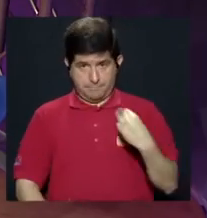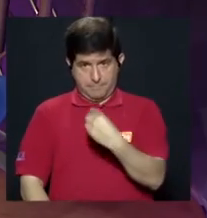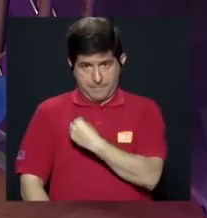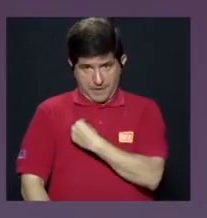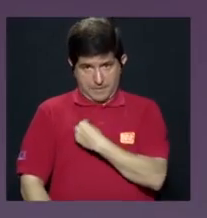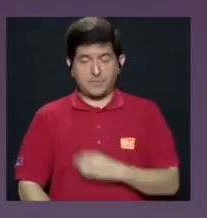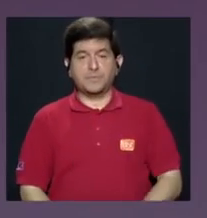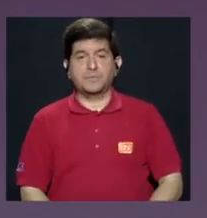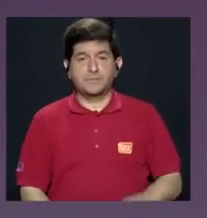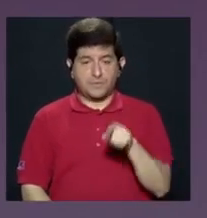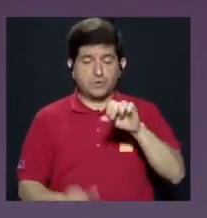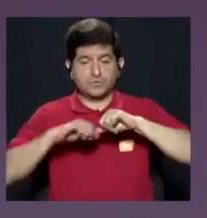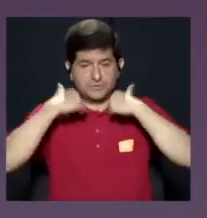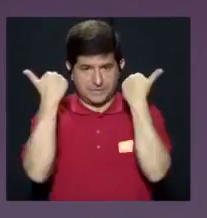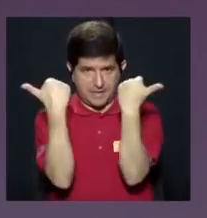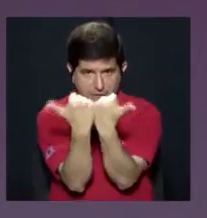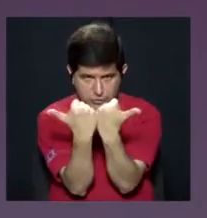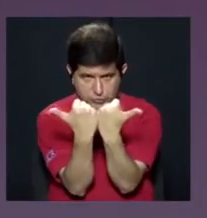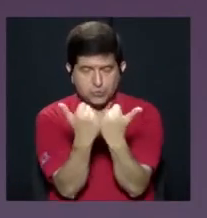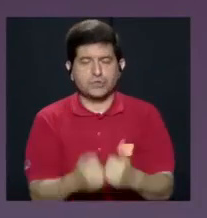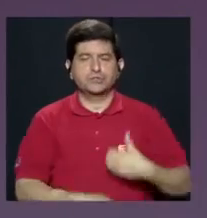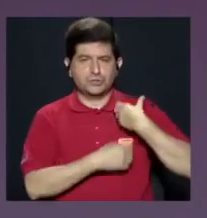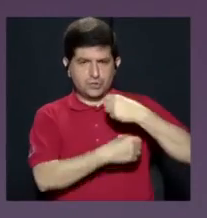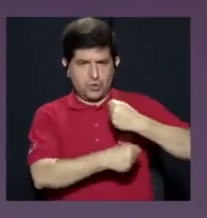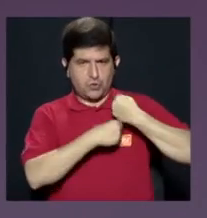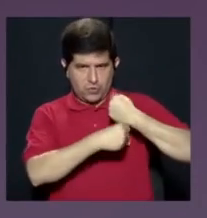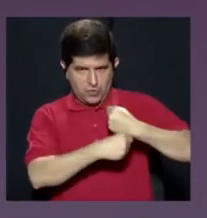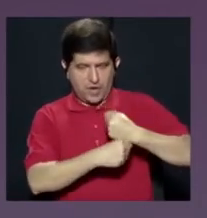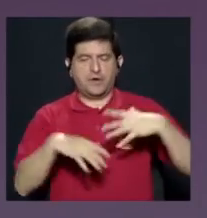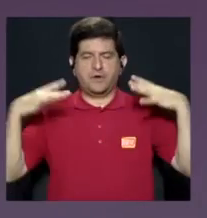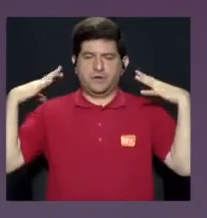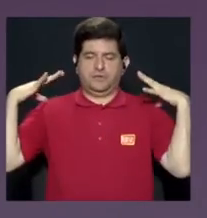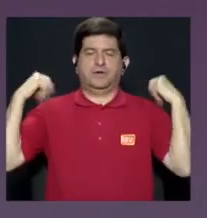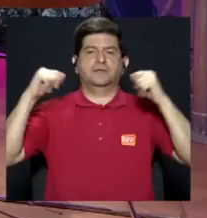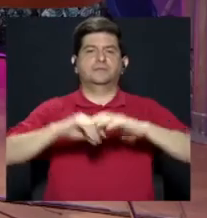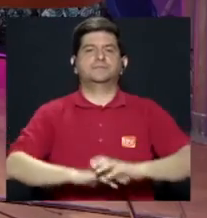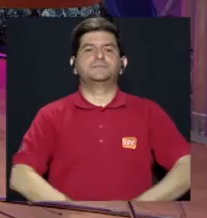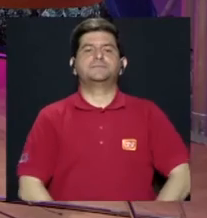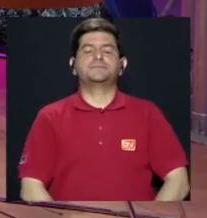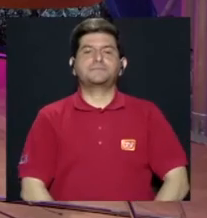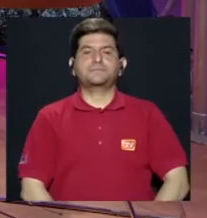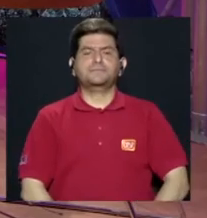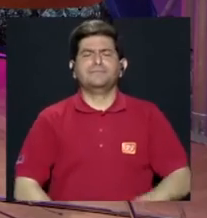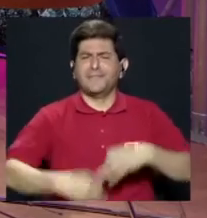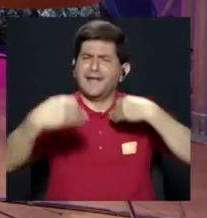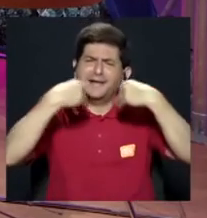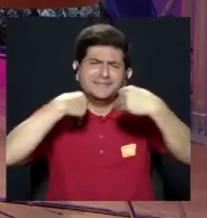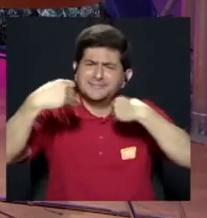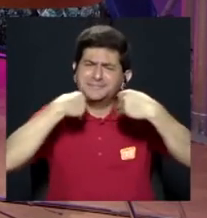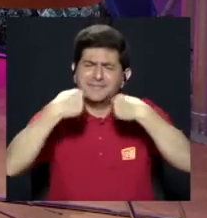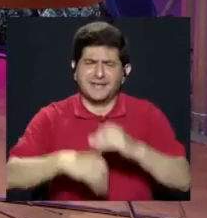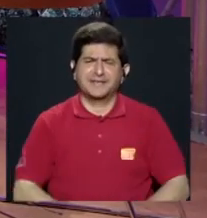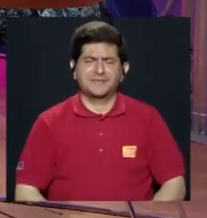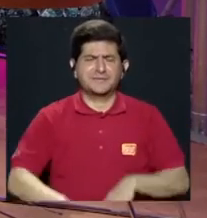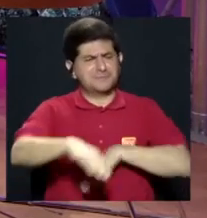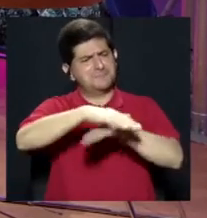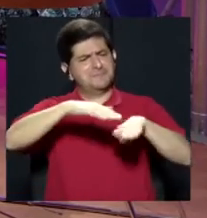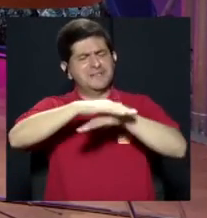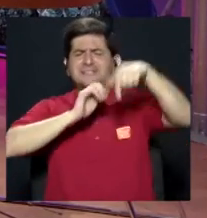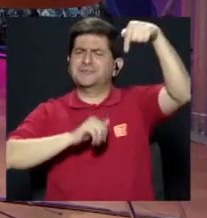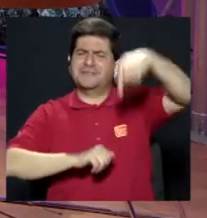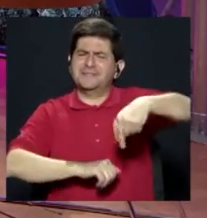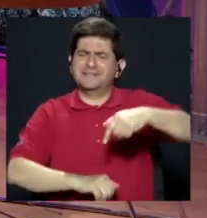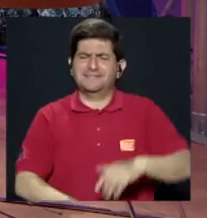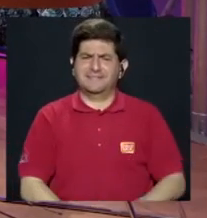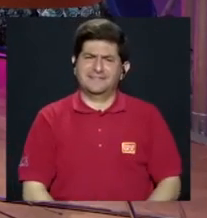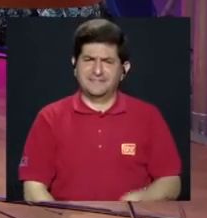una de las integrantes de la Asociación Guerreras y Guerreros de Ángeles. Explíquenos fundamentalmente aquí